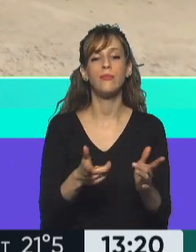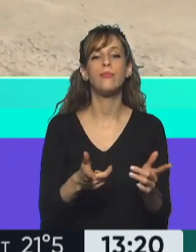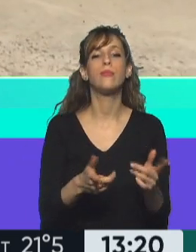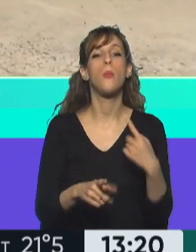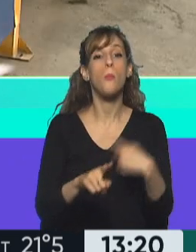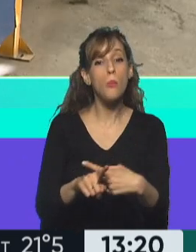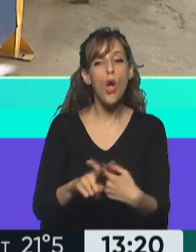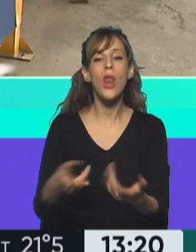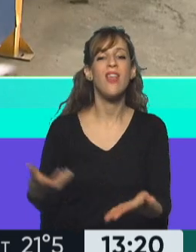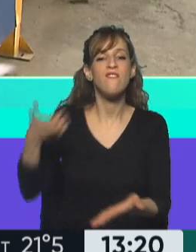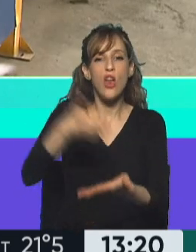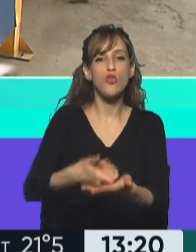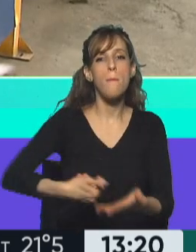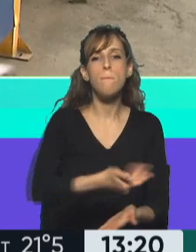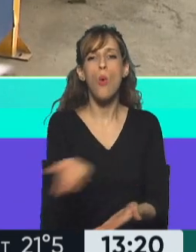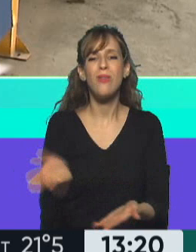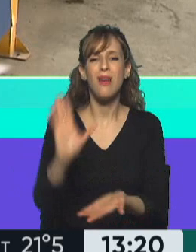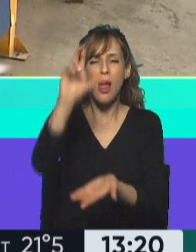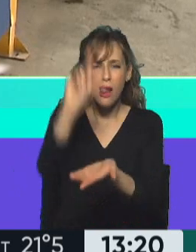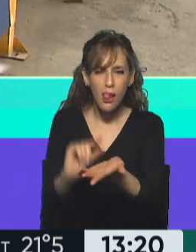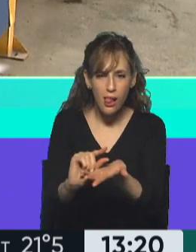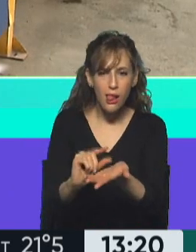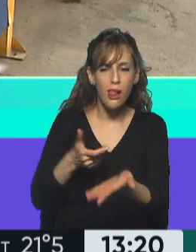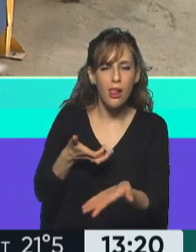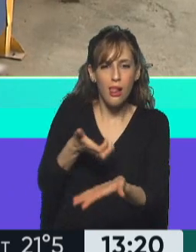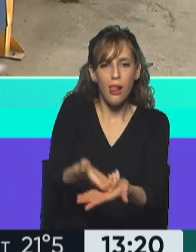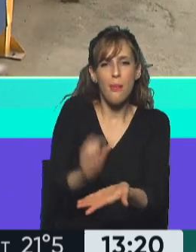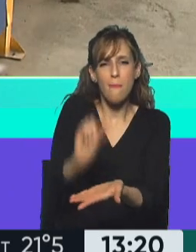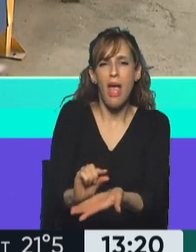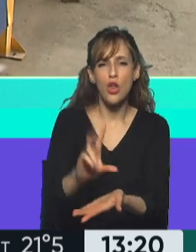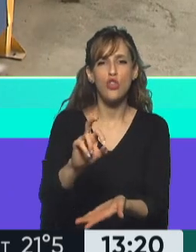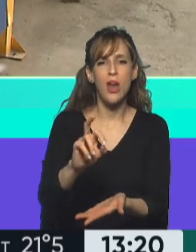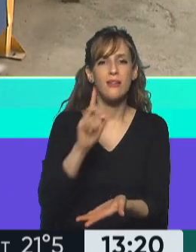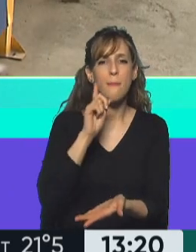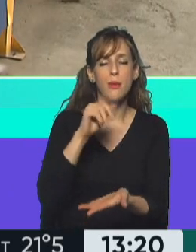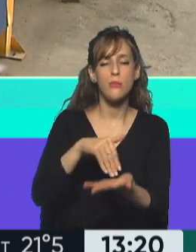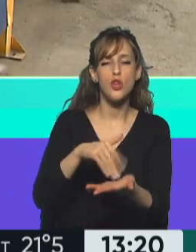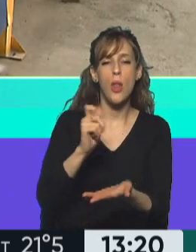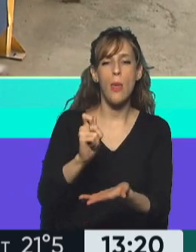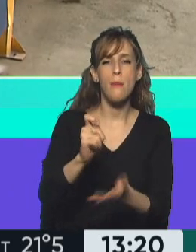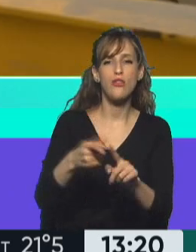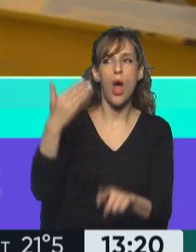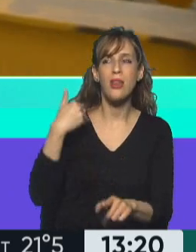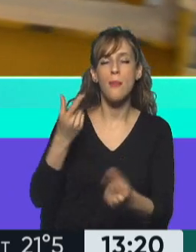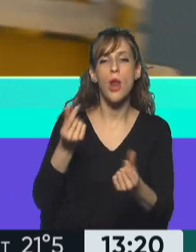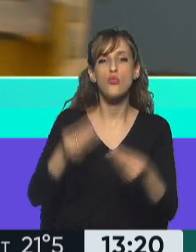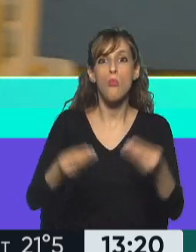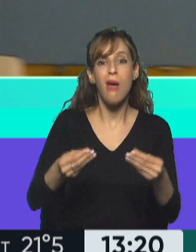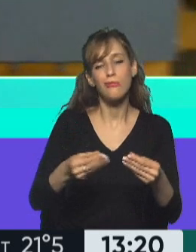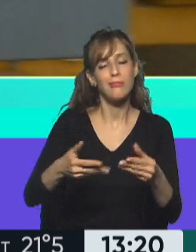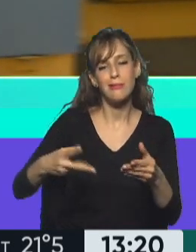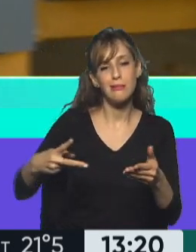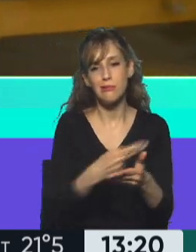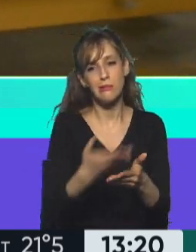pública, de menor inversión pública. Se recortaron en aquel momento 30.000 millones de pesos del presupuesto nacional de aquel momento, y eso generó